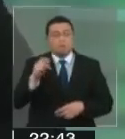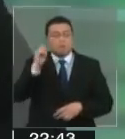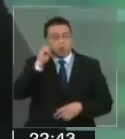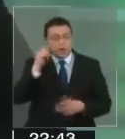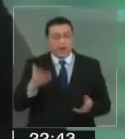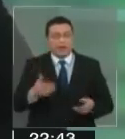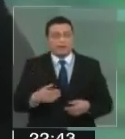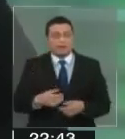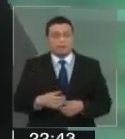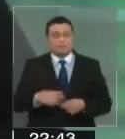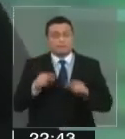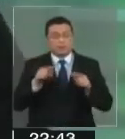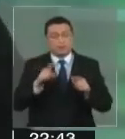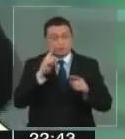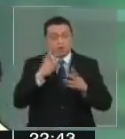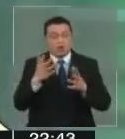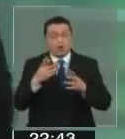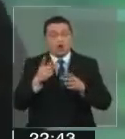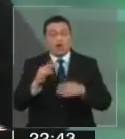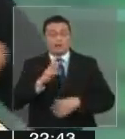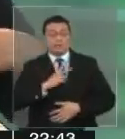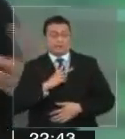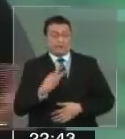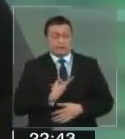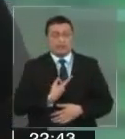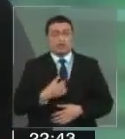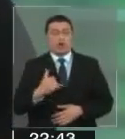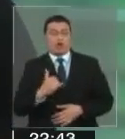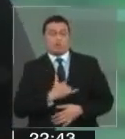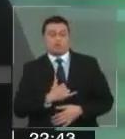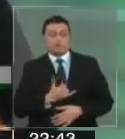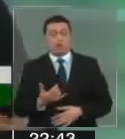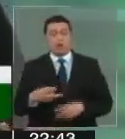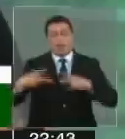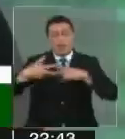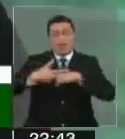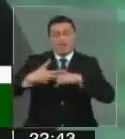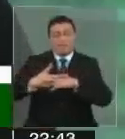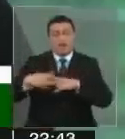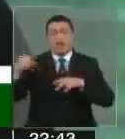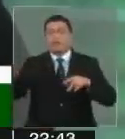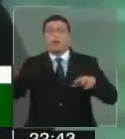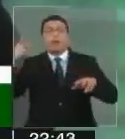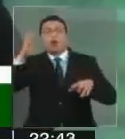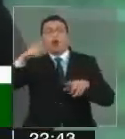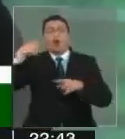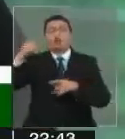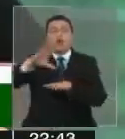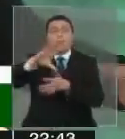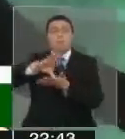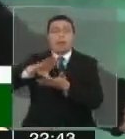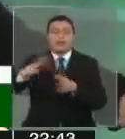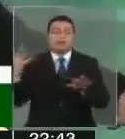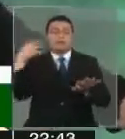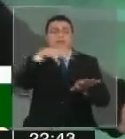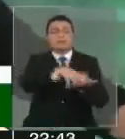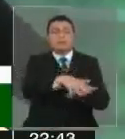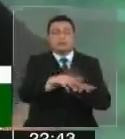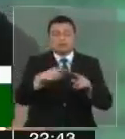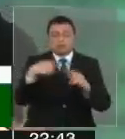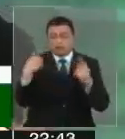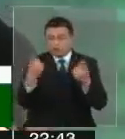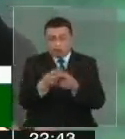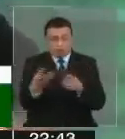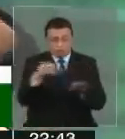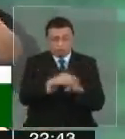con transgéneros, homosexuales, lesbianas, tiene que ver con inmigrantes. Finalmente nadie está incluido,